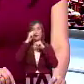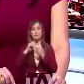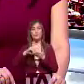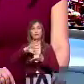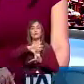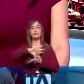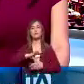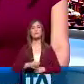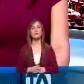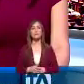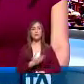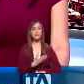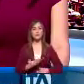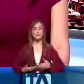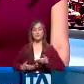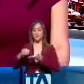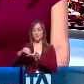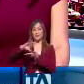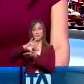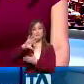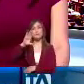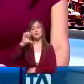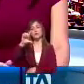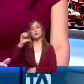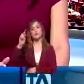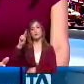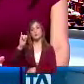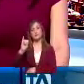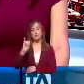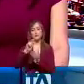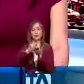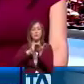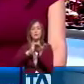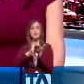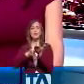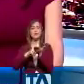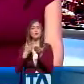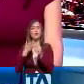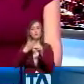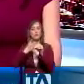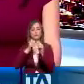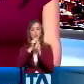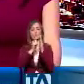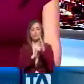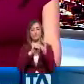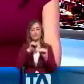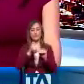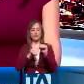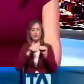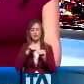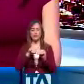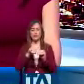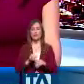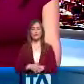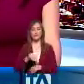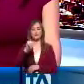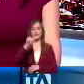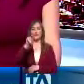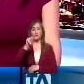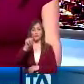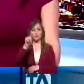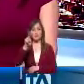La Asamblea Nacional, la presidenta Guadalupe Yori, mantiene reuniones con el objetivo de construir la agenda legislativa. Andrea Samaniego nos